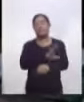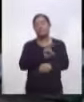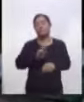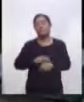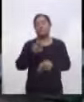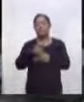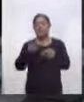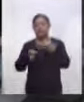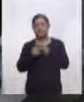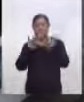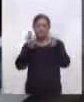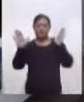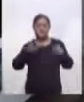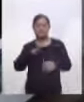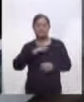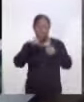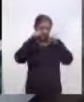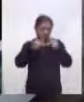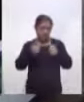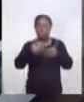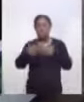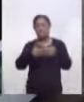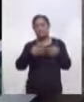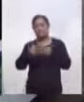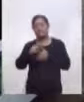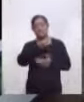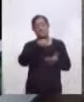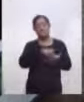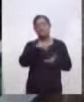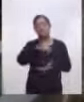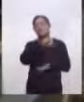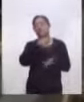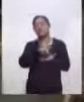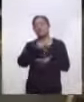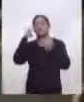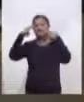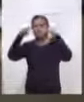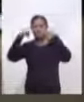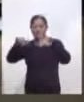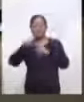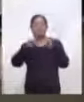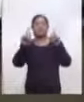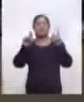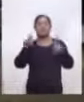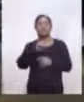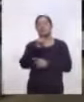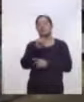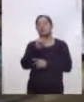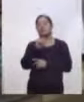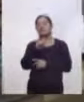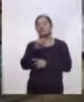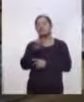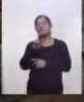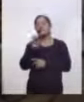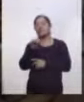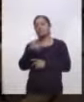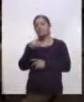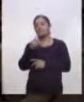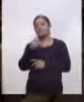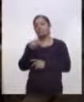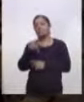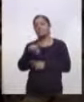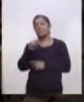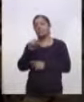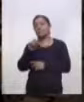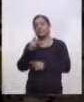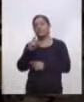Preparatoria Abierta brinda atención a través de módulos ubicados en Apizaco, Huamantla, Tlaxcala y Zompantepec. Además cuenta con asesores en